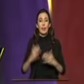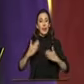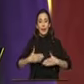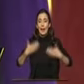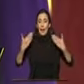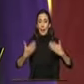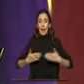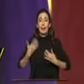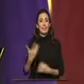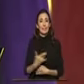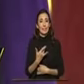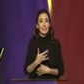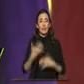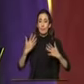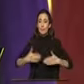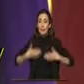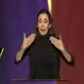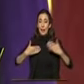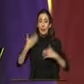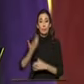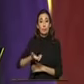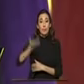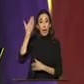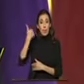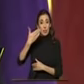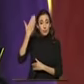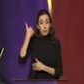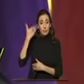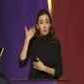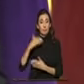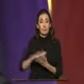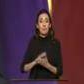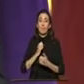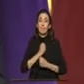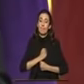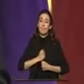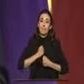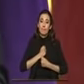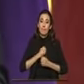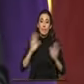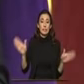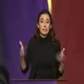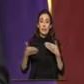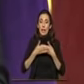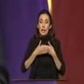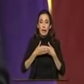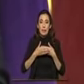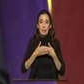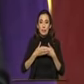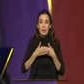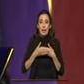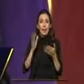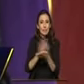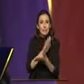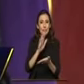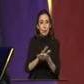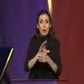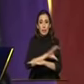alegría! En el pasado reciente se dispuso lastimosamente cerrar las escuelas en las zonas